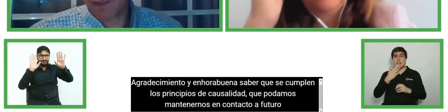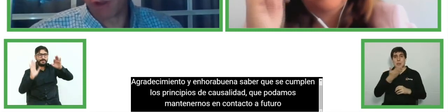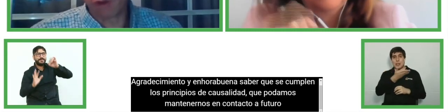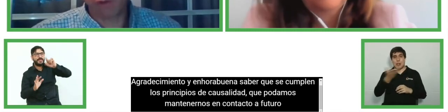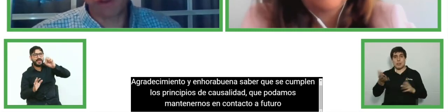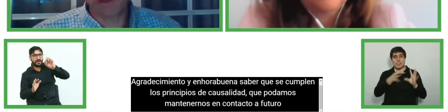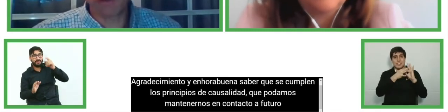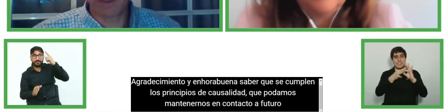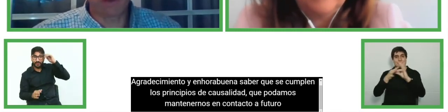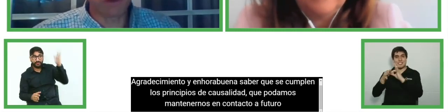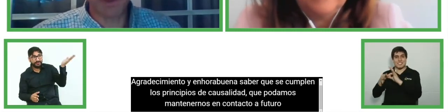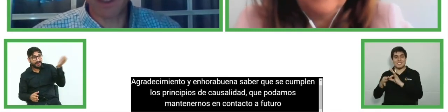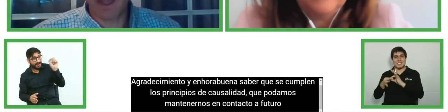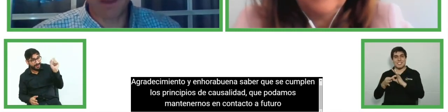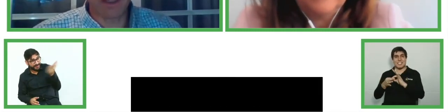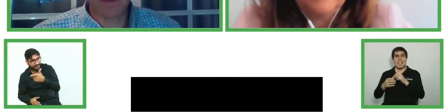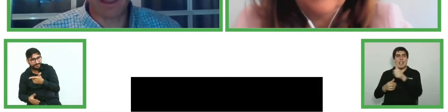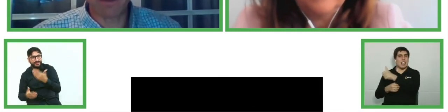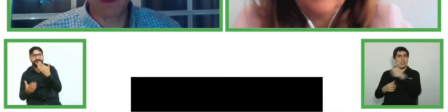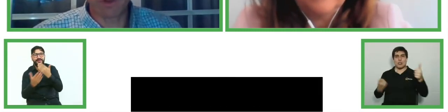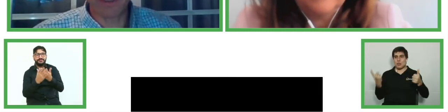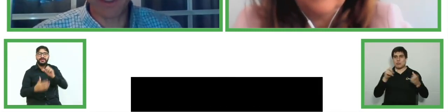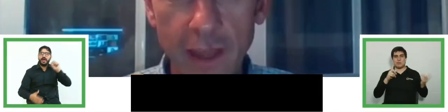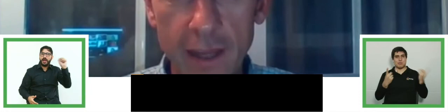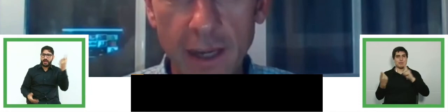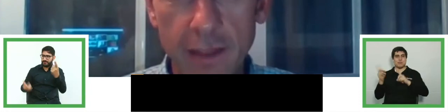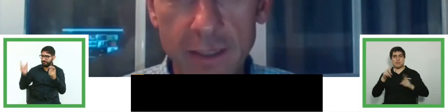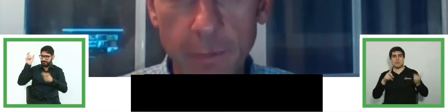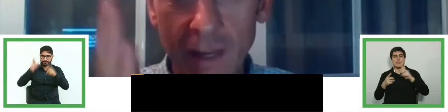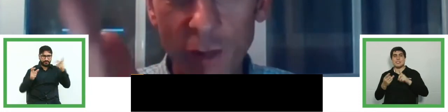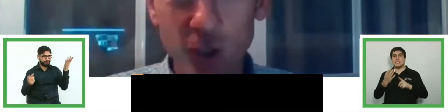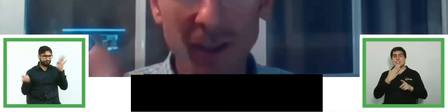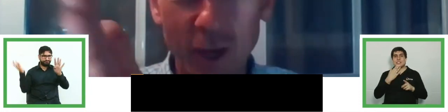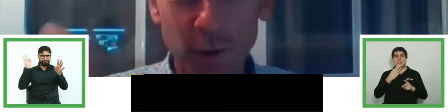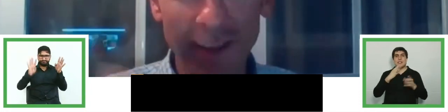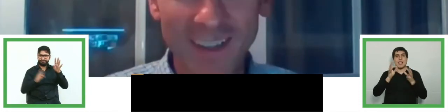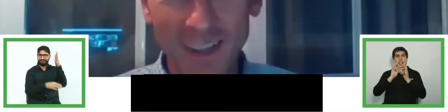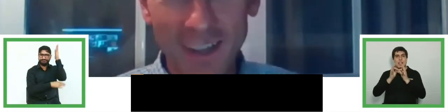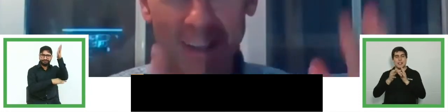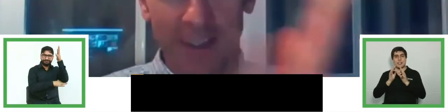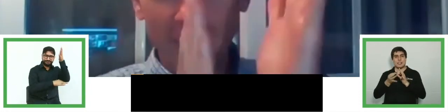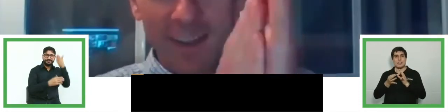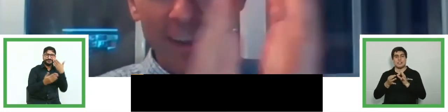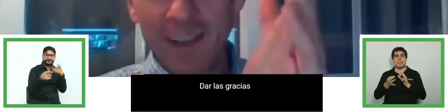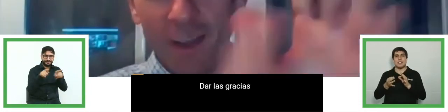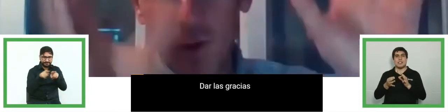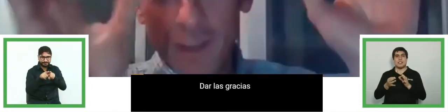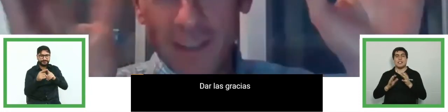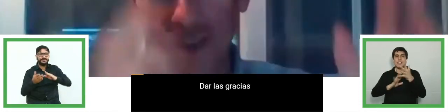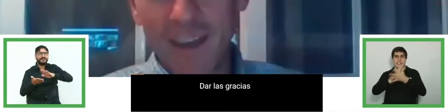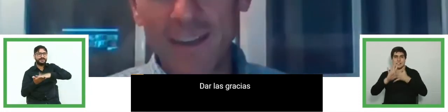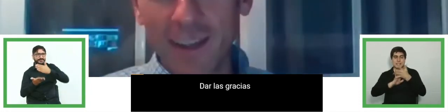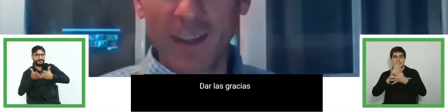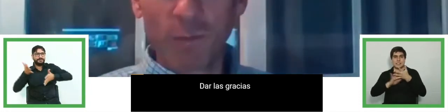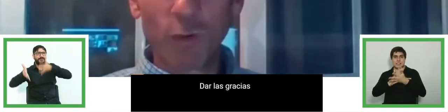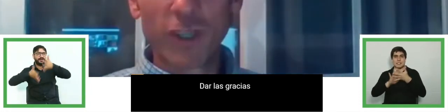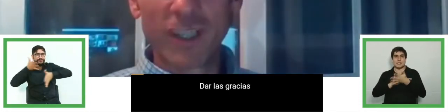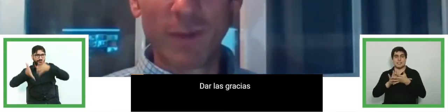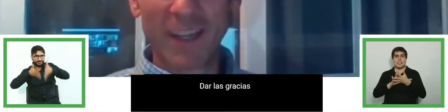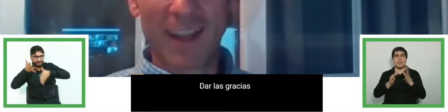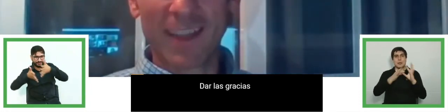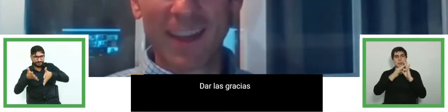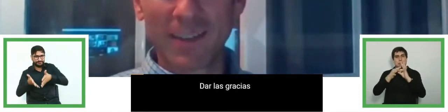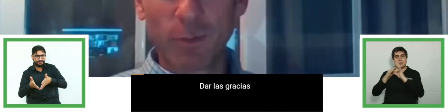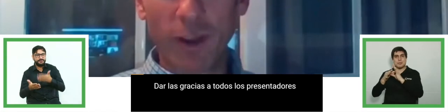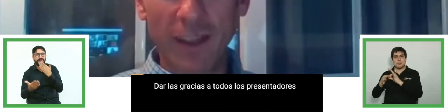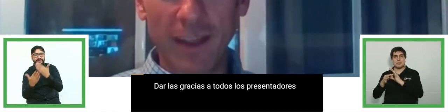gracias a todos vosotros, a todos los presentadores, thank you so much, y dar las gracias también a los intérpretes de lengua de señas.